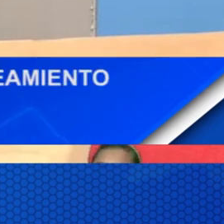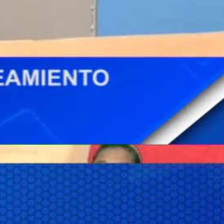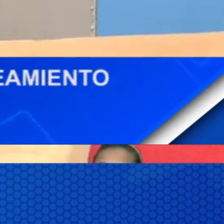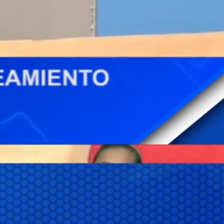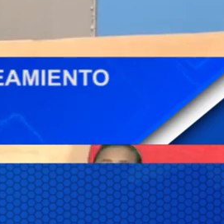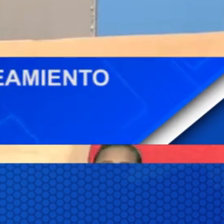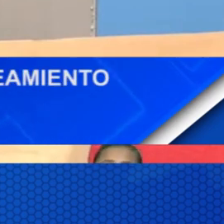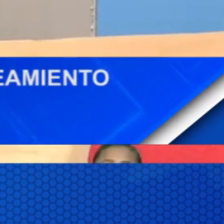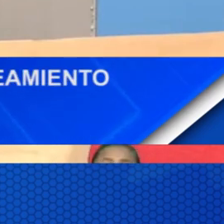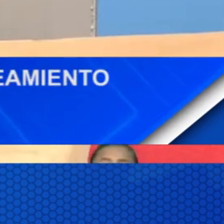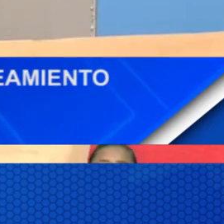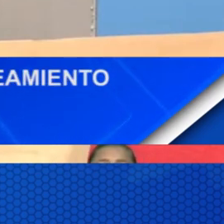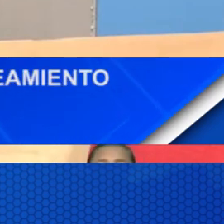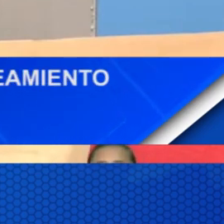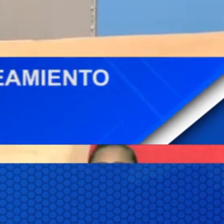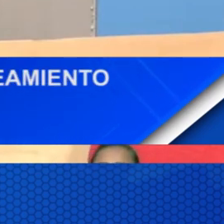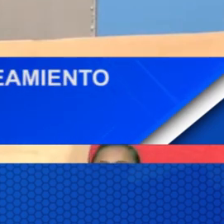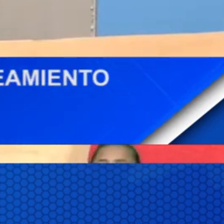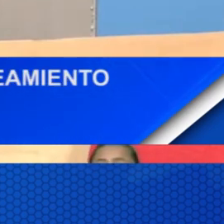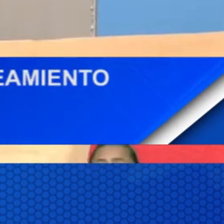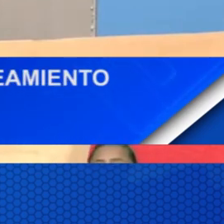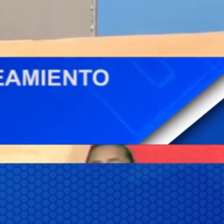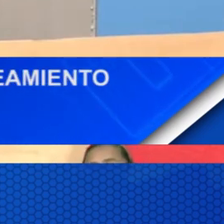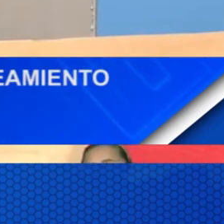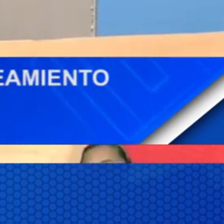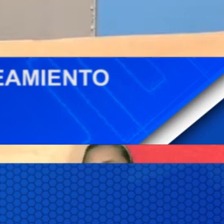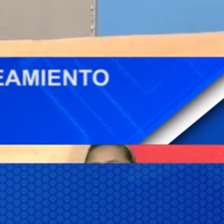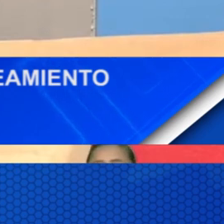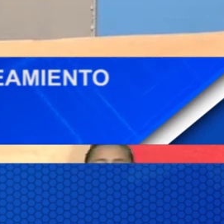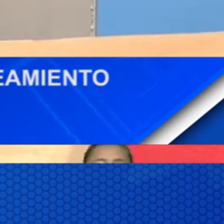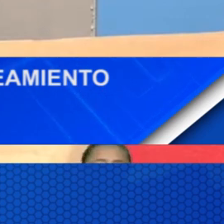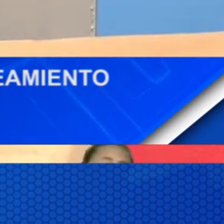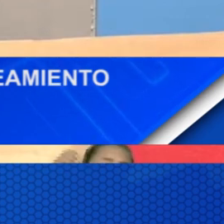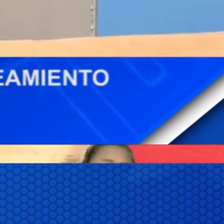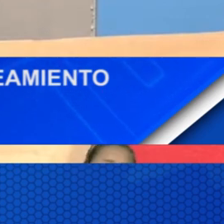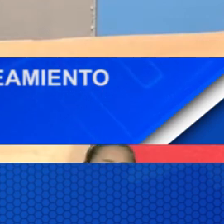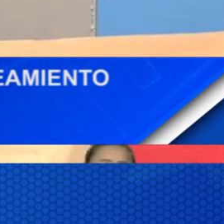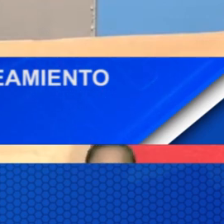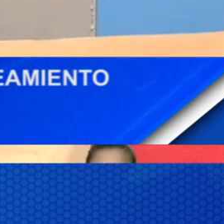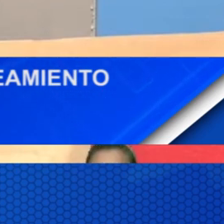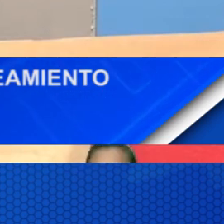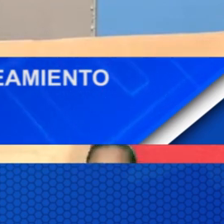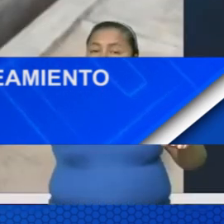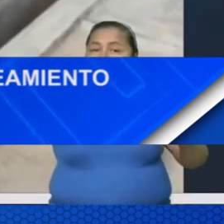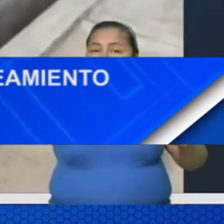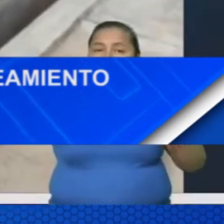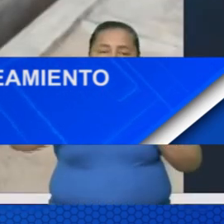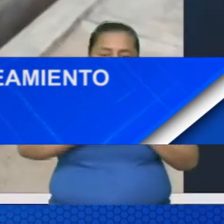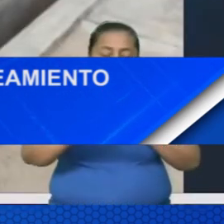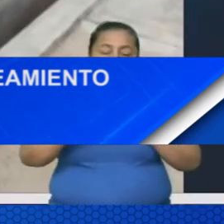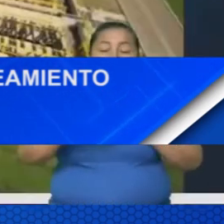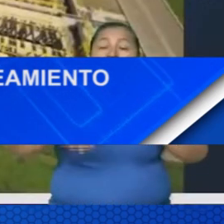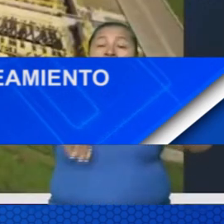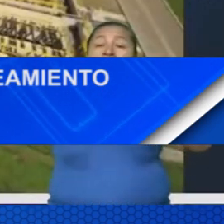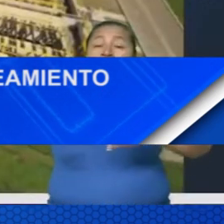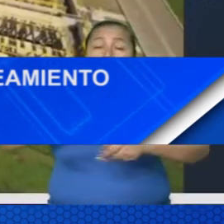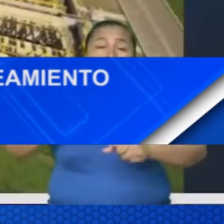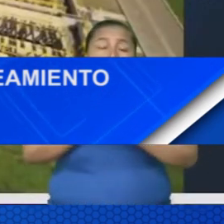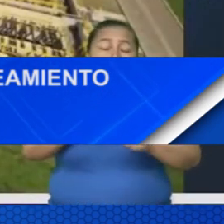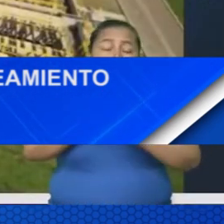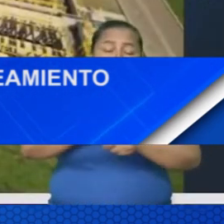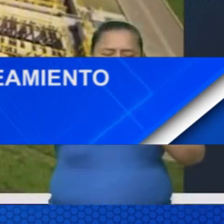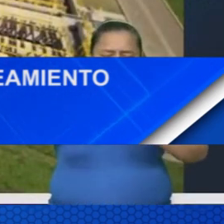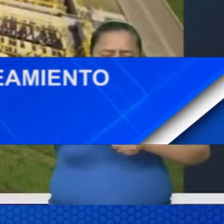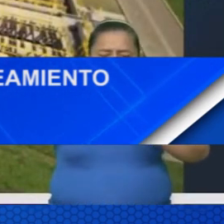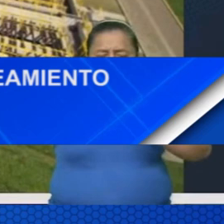asegurados, podríamos nosotros estar llegando hasta el 80% de cobertura de alcantarillado sanitario